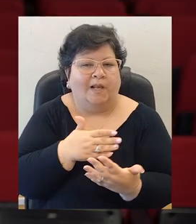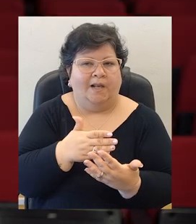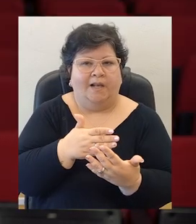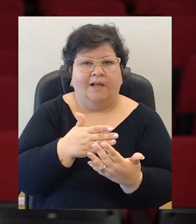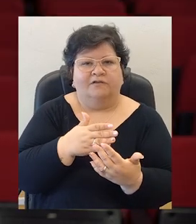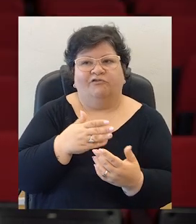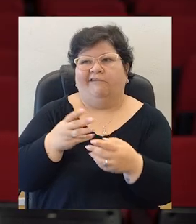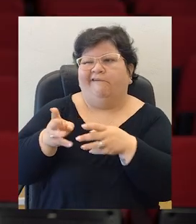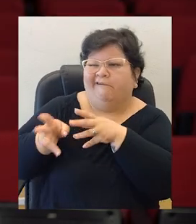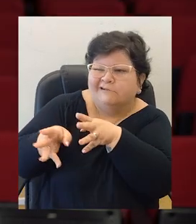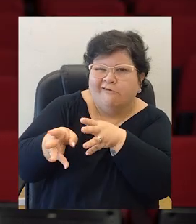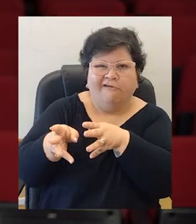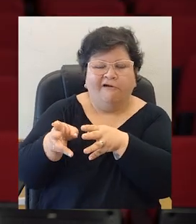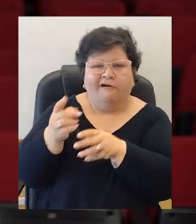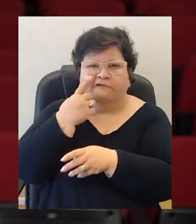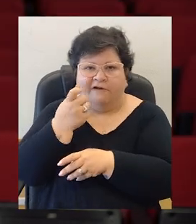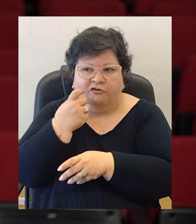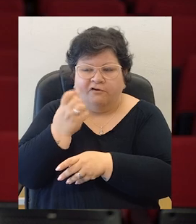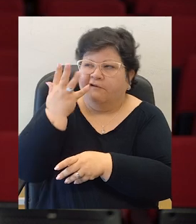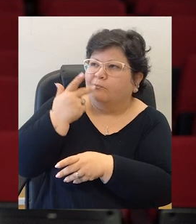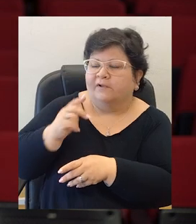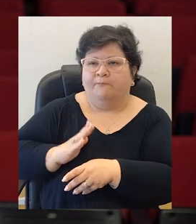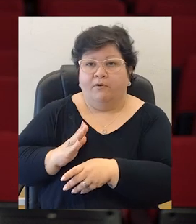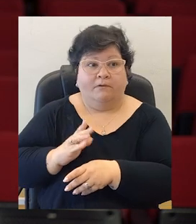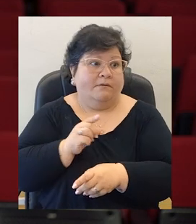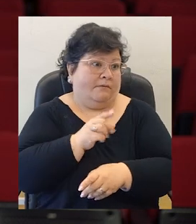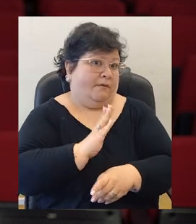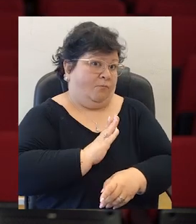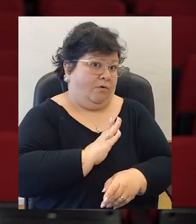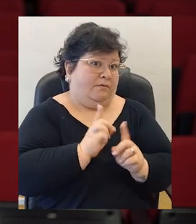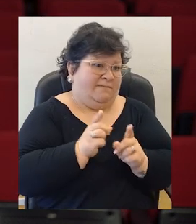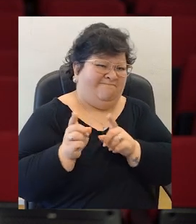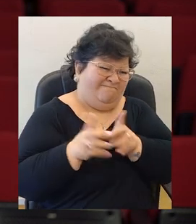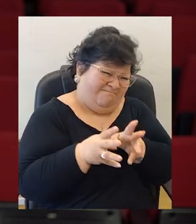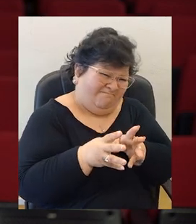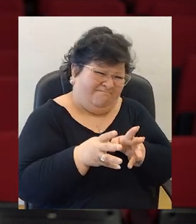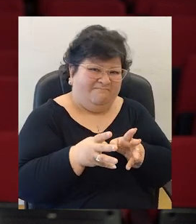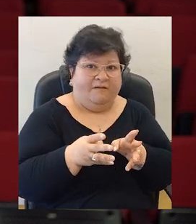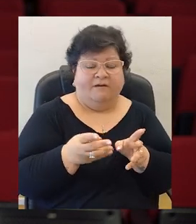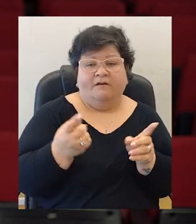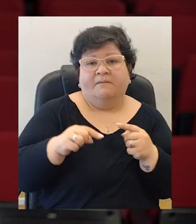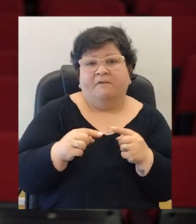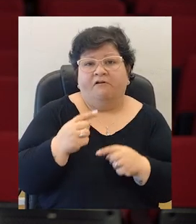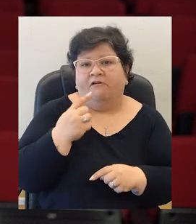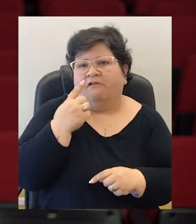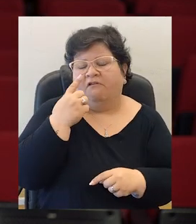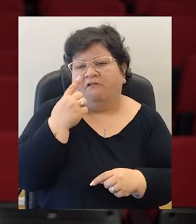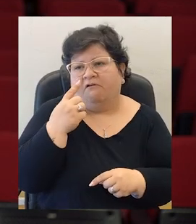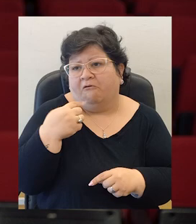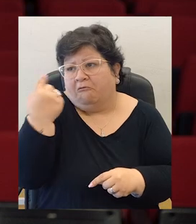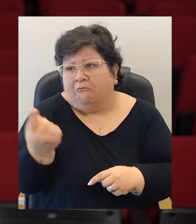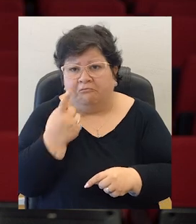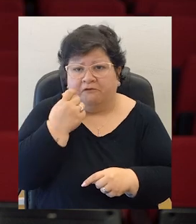las reprimendas son los varones no heterosexuales y las mujeres especialmente los varones heterosexuales nunca reciben